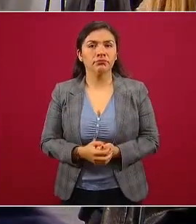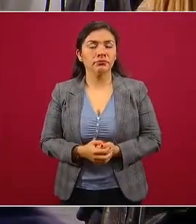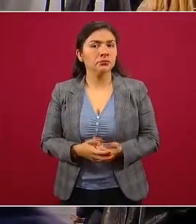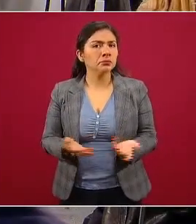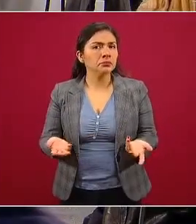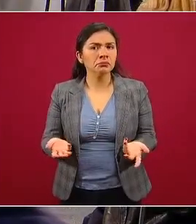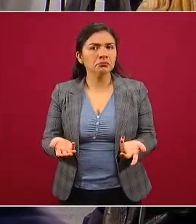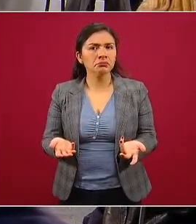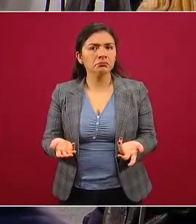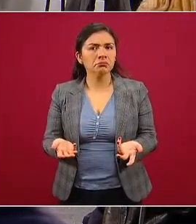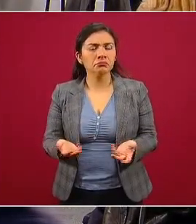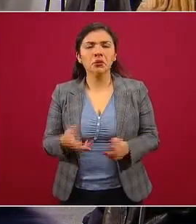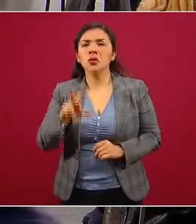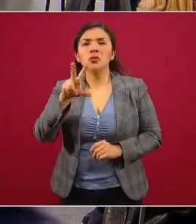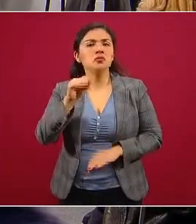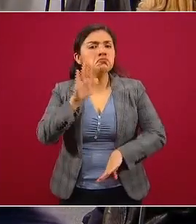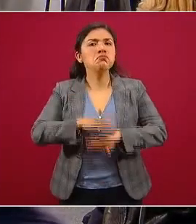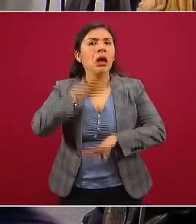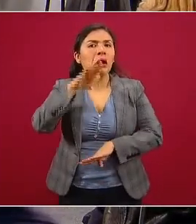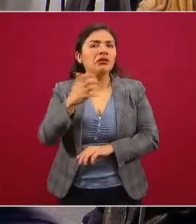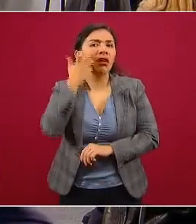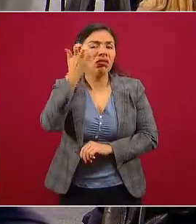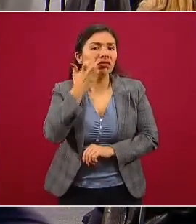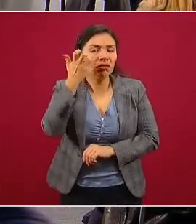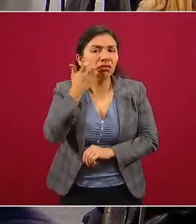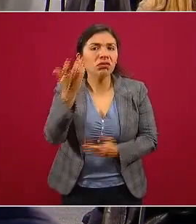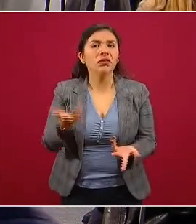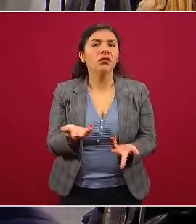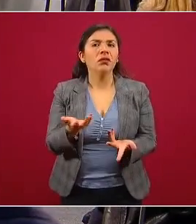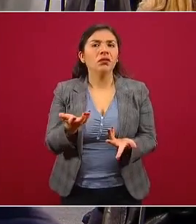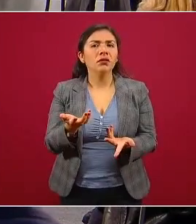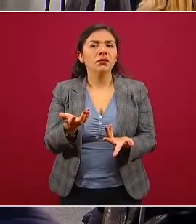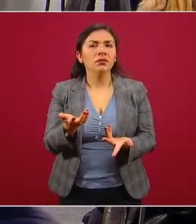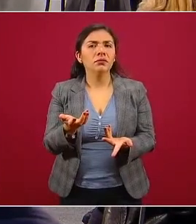sin más,